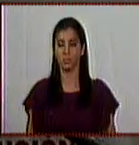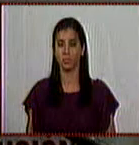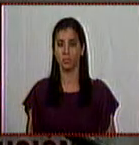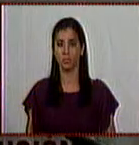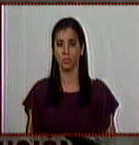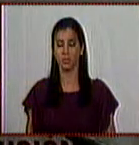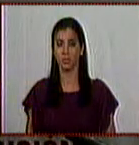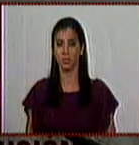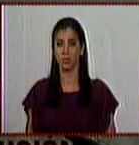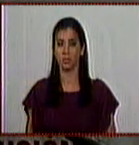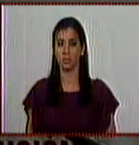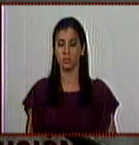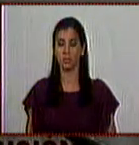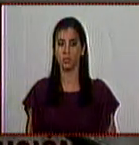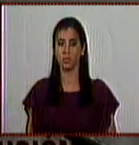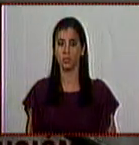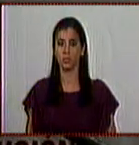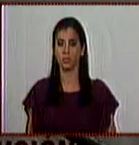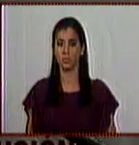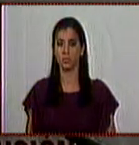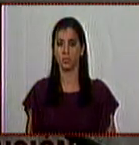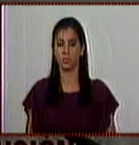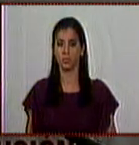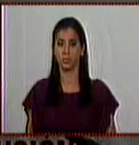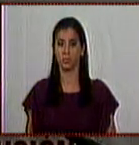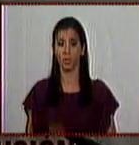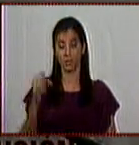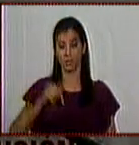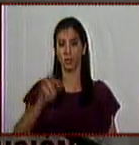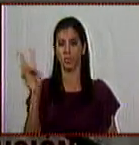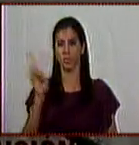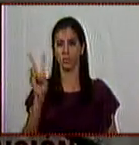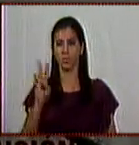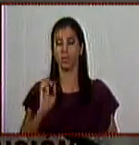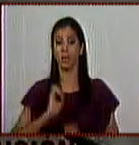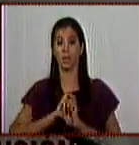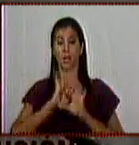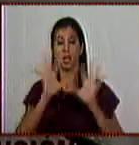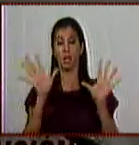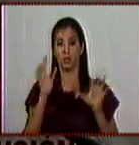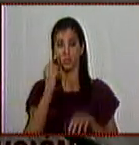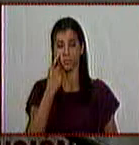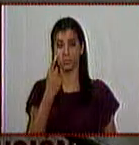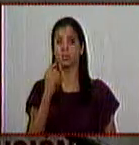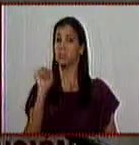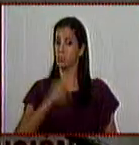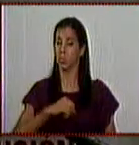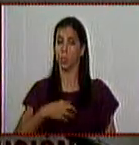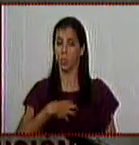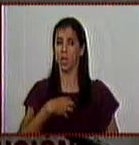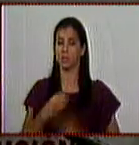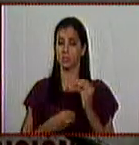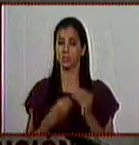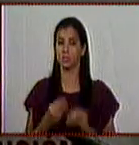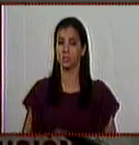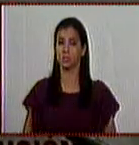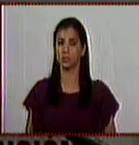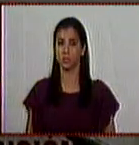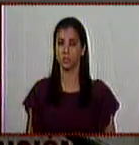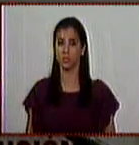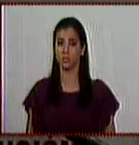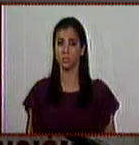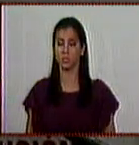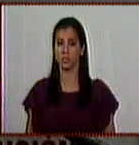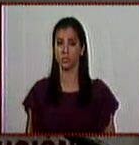liderazgo Y eso en Venezuela es claramente o es posible claramente reflexionarlo en